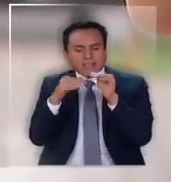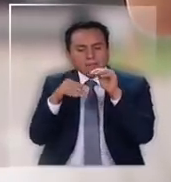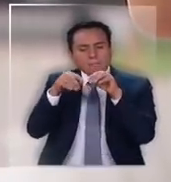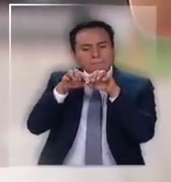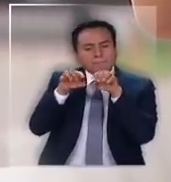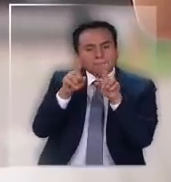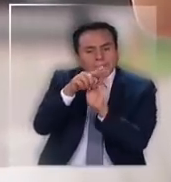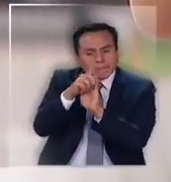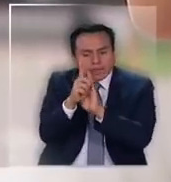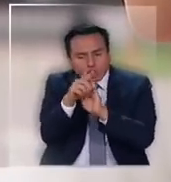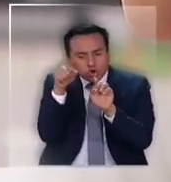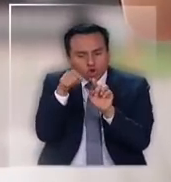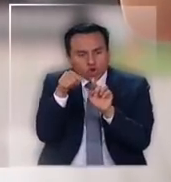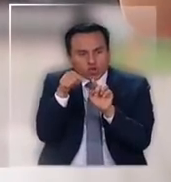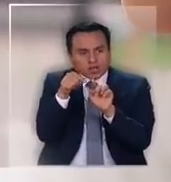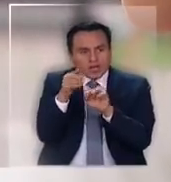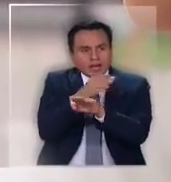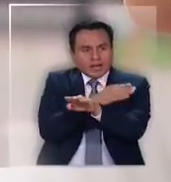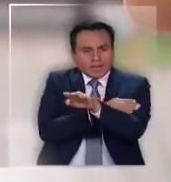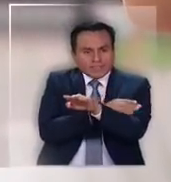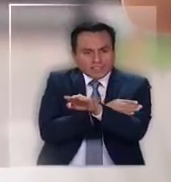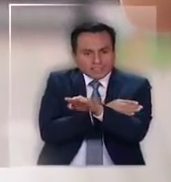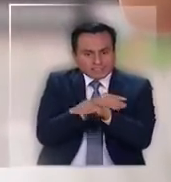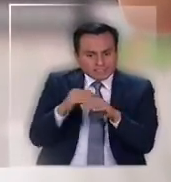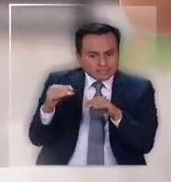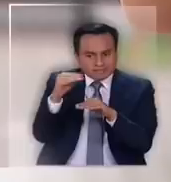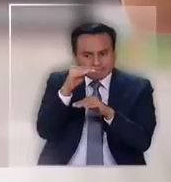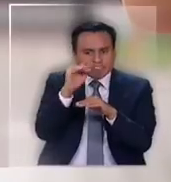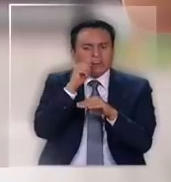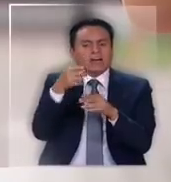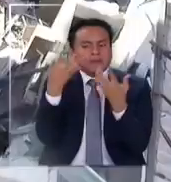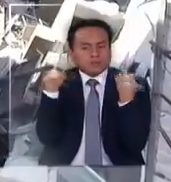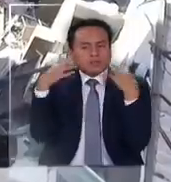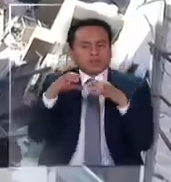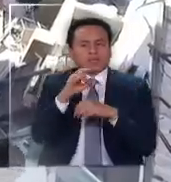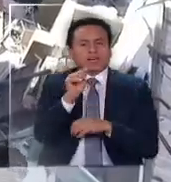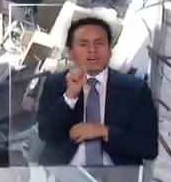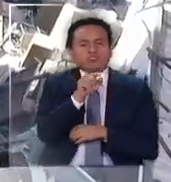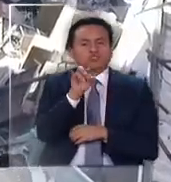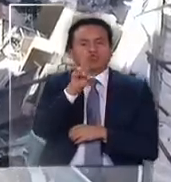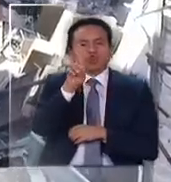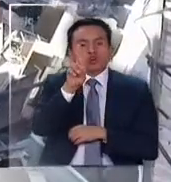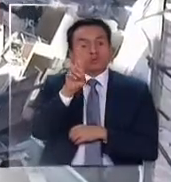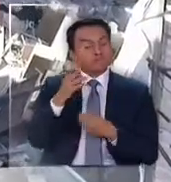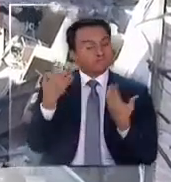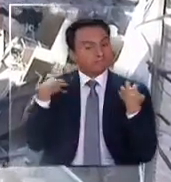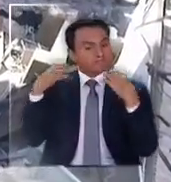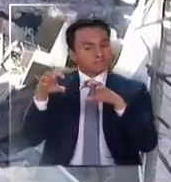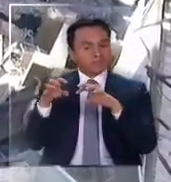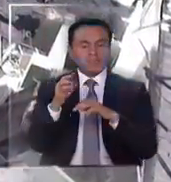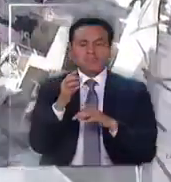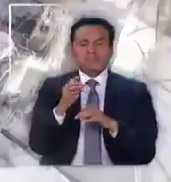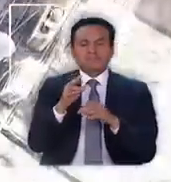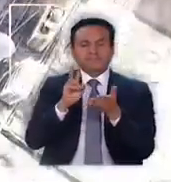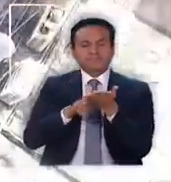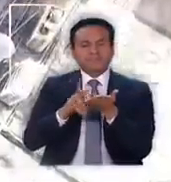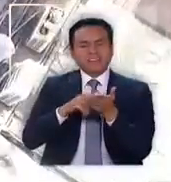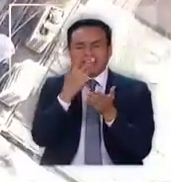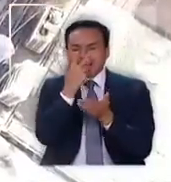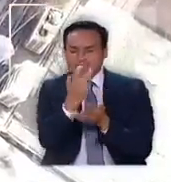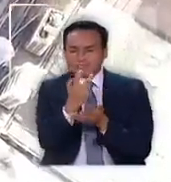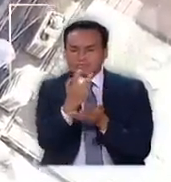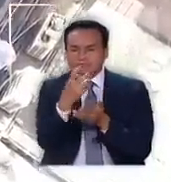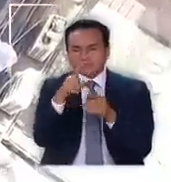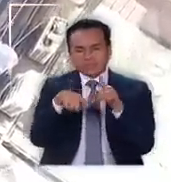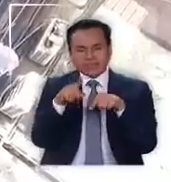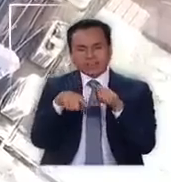de todas las instalaciones que estén antes del medidor son responsabilidad de Gasur. Lo concreto es que las instalaciones de gas están